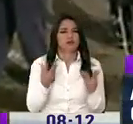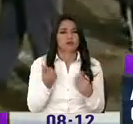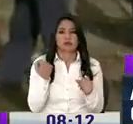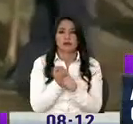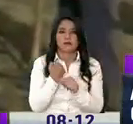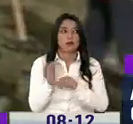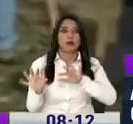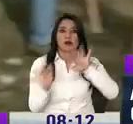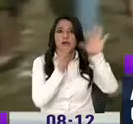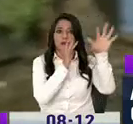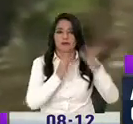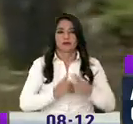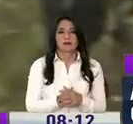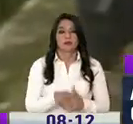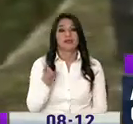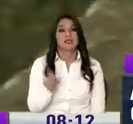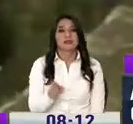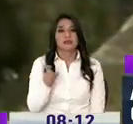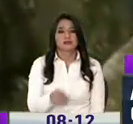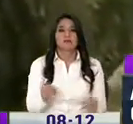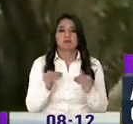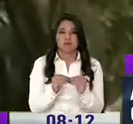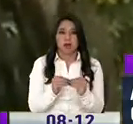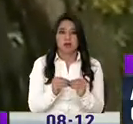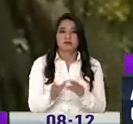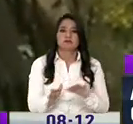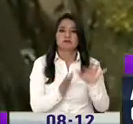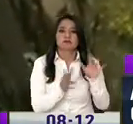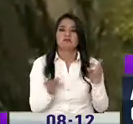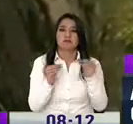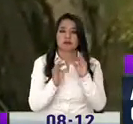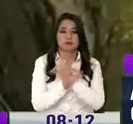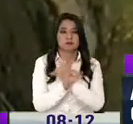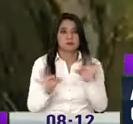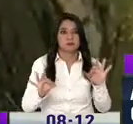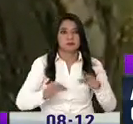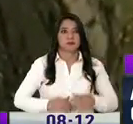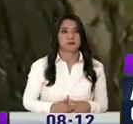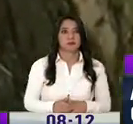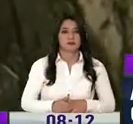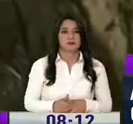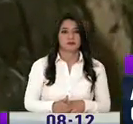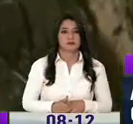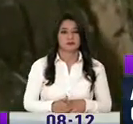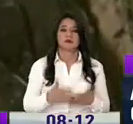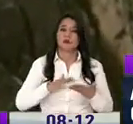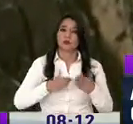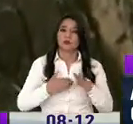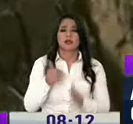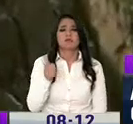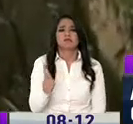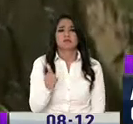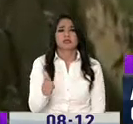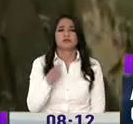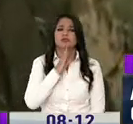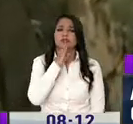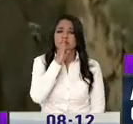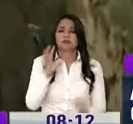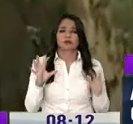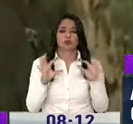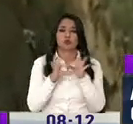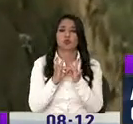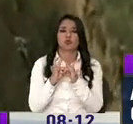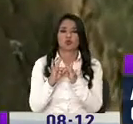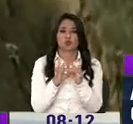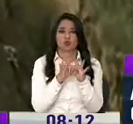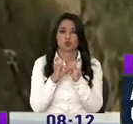arriba. Necesitamos más contenedores hacia arriba y más limpieza. Y pues con la comunidad siempre vamos a estar unidos, como usted